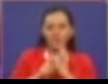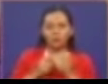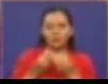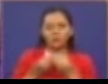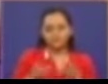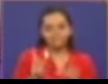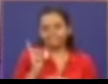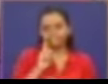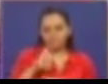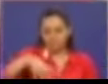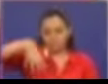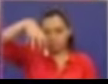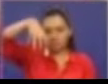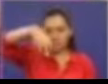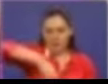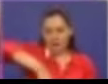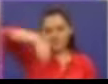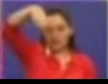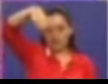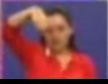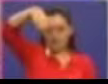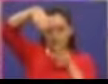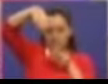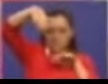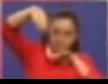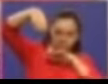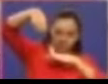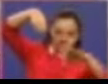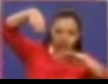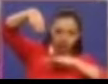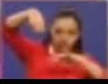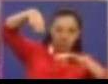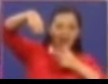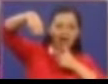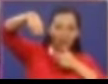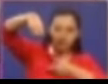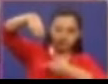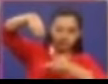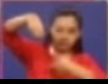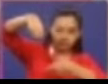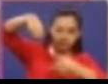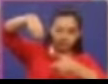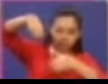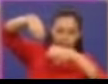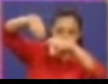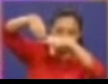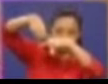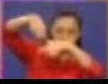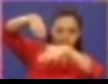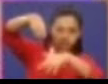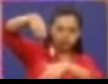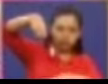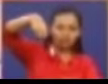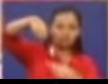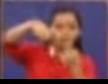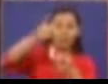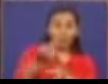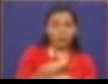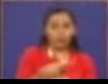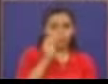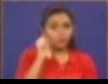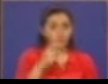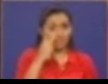perjudiquen a la planta. Entonces así garantizan inocuidad, limpieza y aumentan muchísimo la productividad. Mira si me ponen el